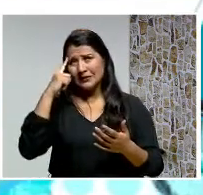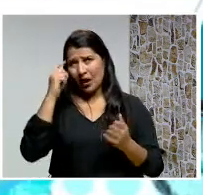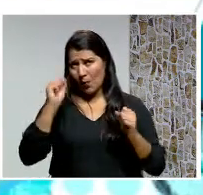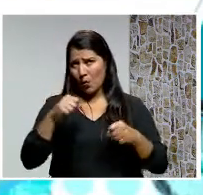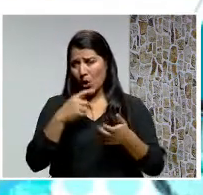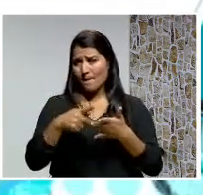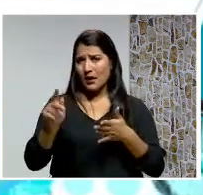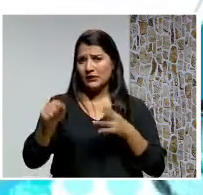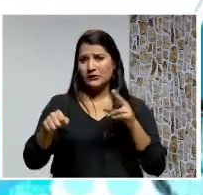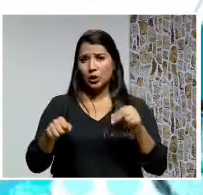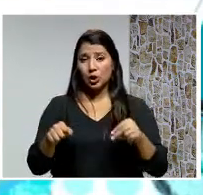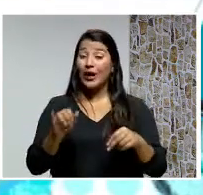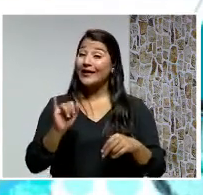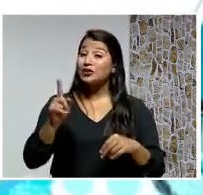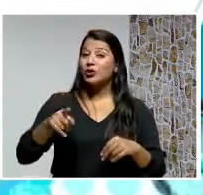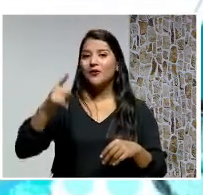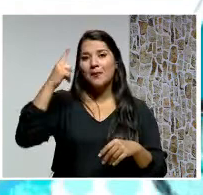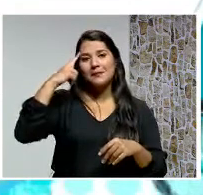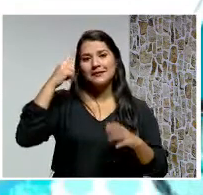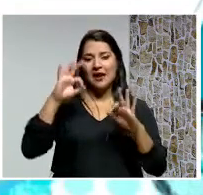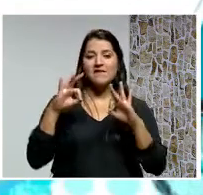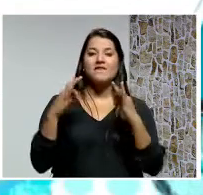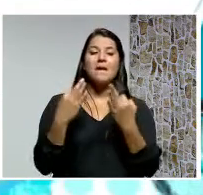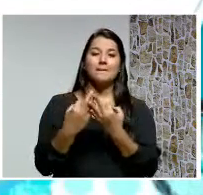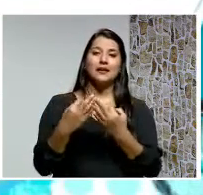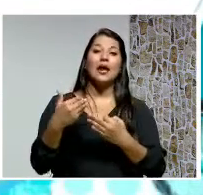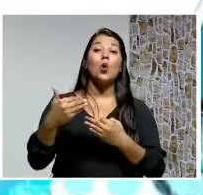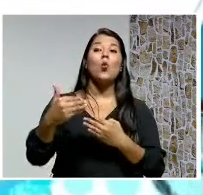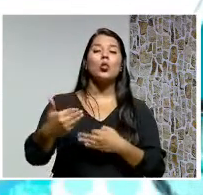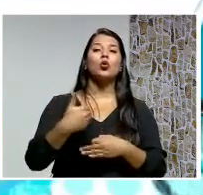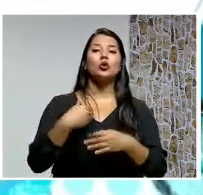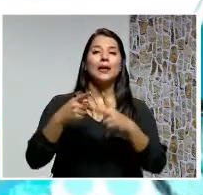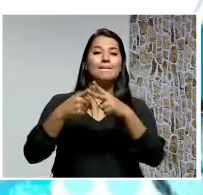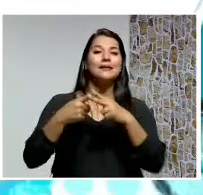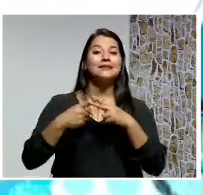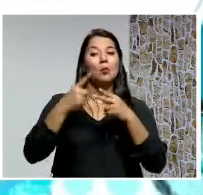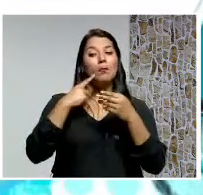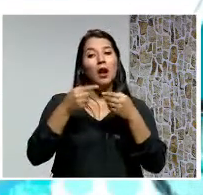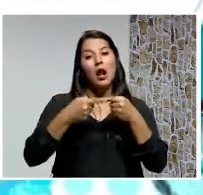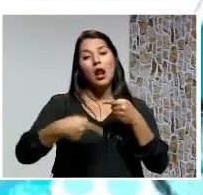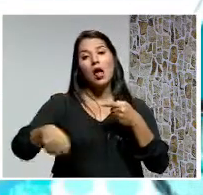contemplar las familias cuando se endeudan a largo plazo y créditos de alto volumen.